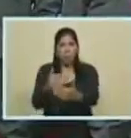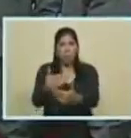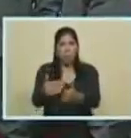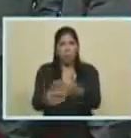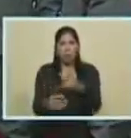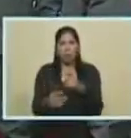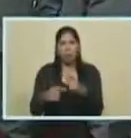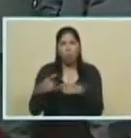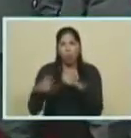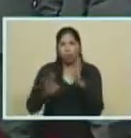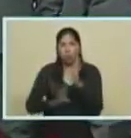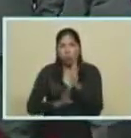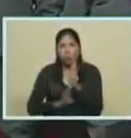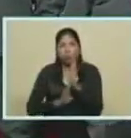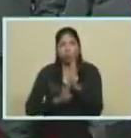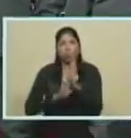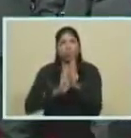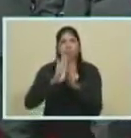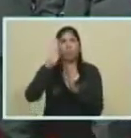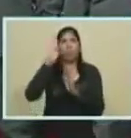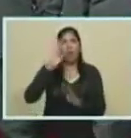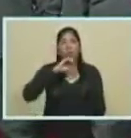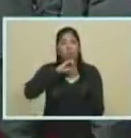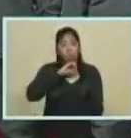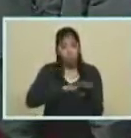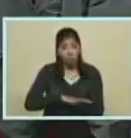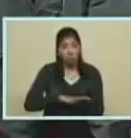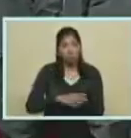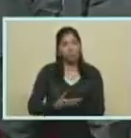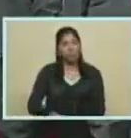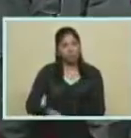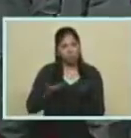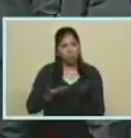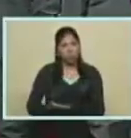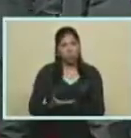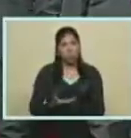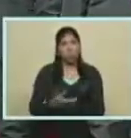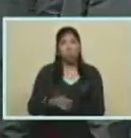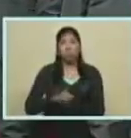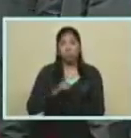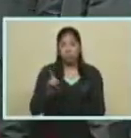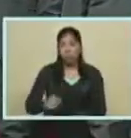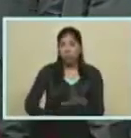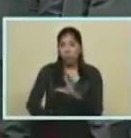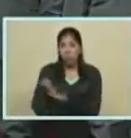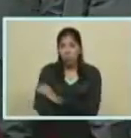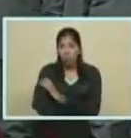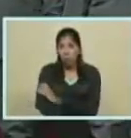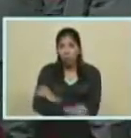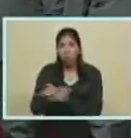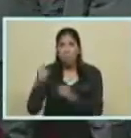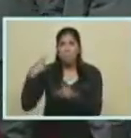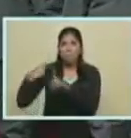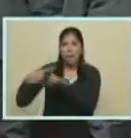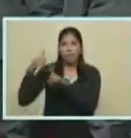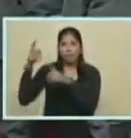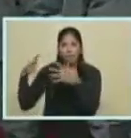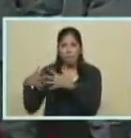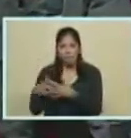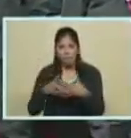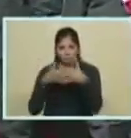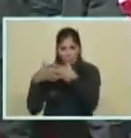creciente, histórico. Es lo que la oligarquía y el imperialismo